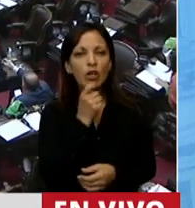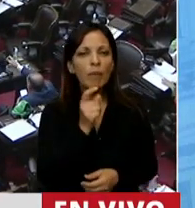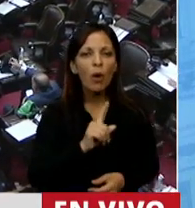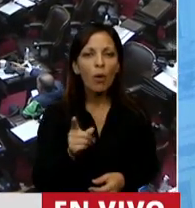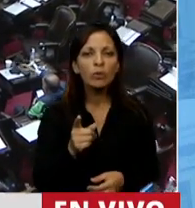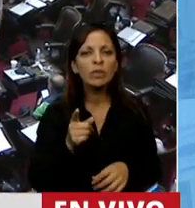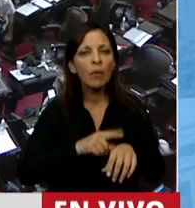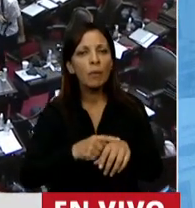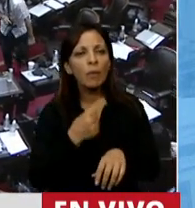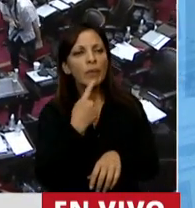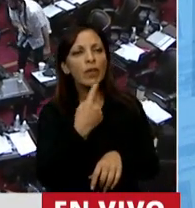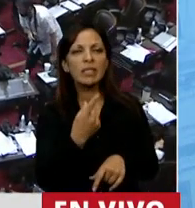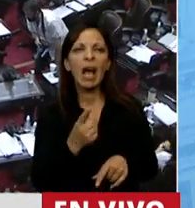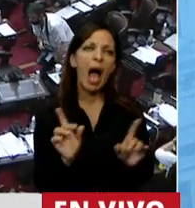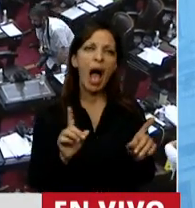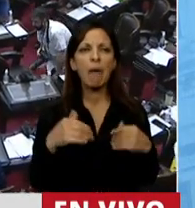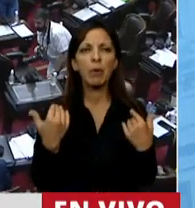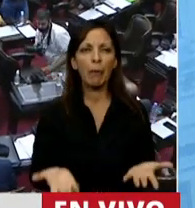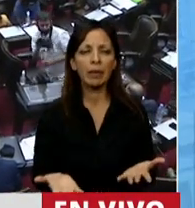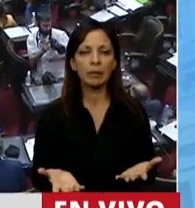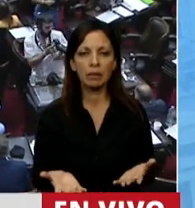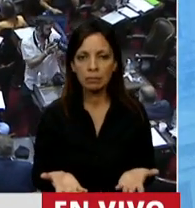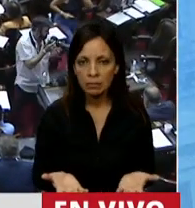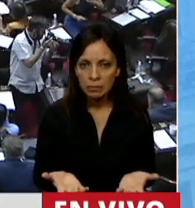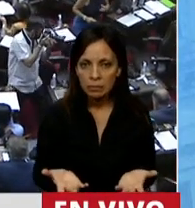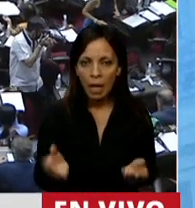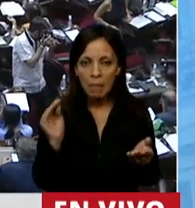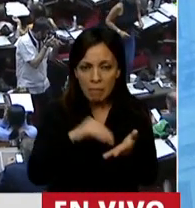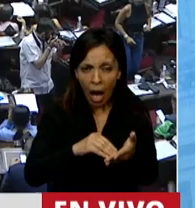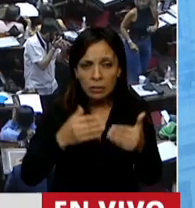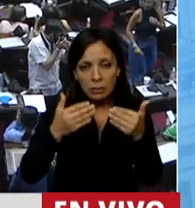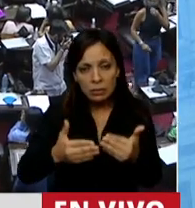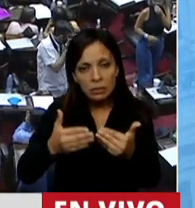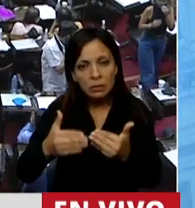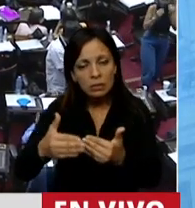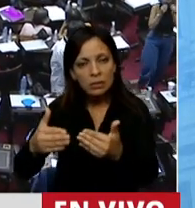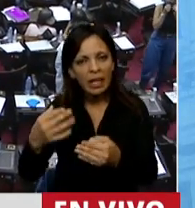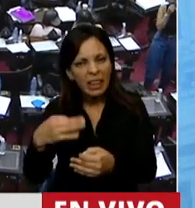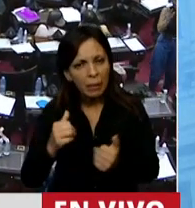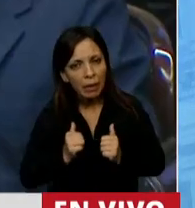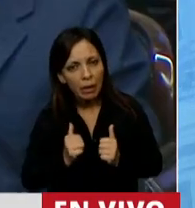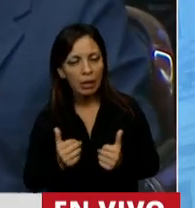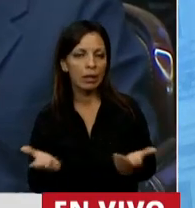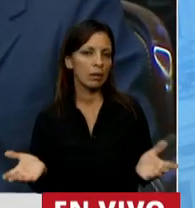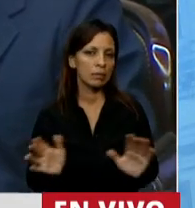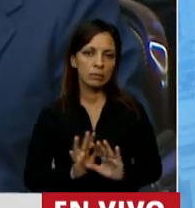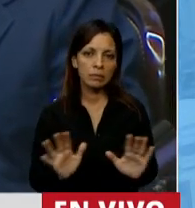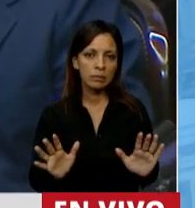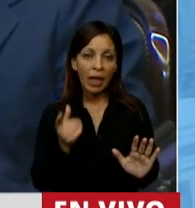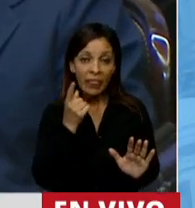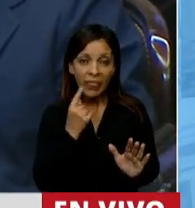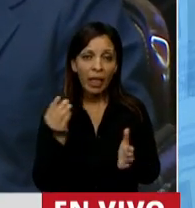que es inoportuno. ¿Cuánto tiempo más tenemos que esperar? ¿Cuántos días